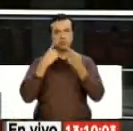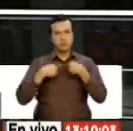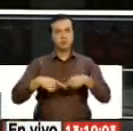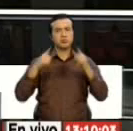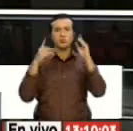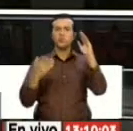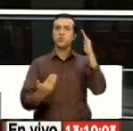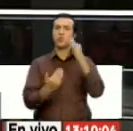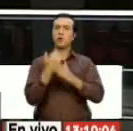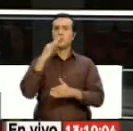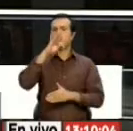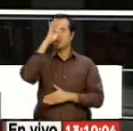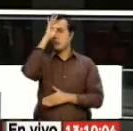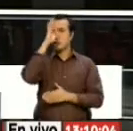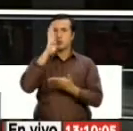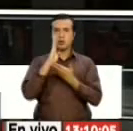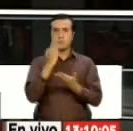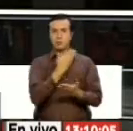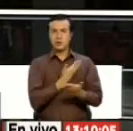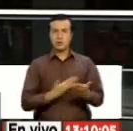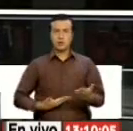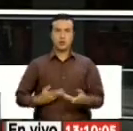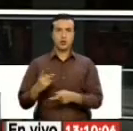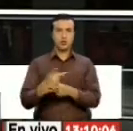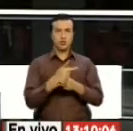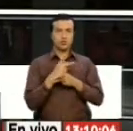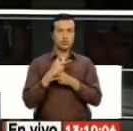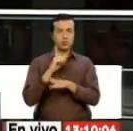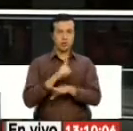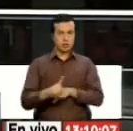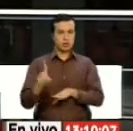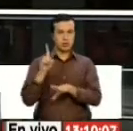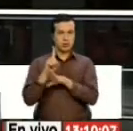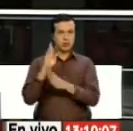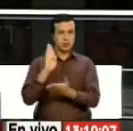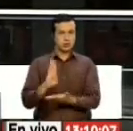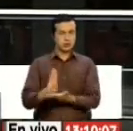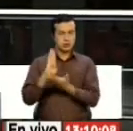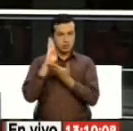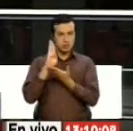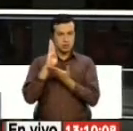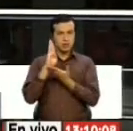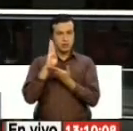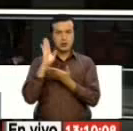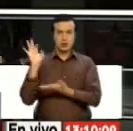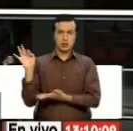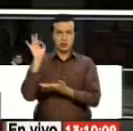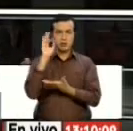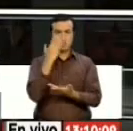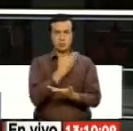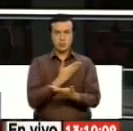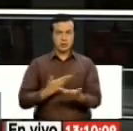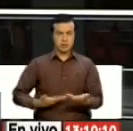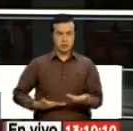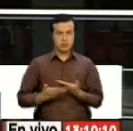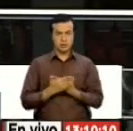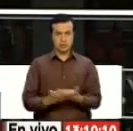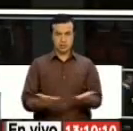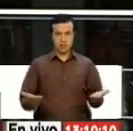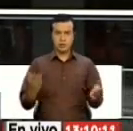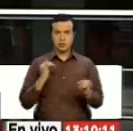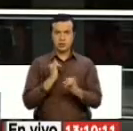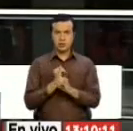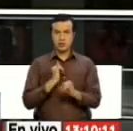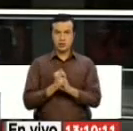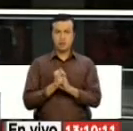este hospital, el presidente del Consejo Directivo del Instituto Ecuatoriano de Seguridad Social y delegado del presidente ante esta